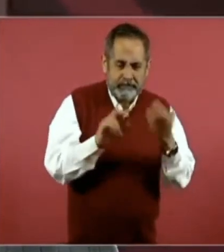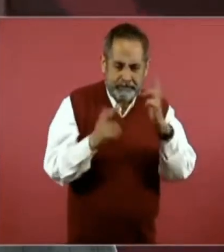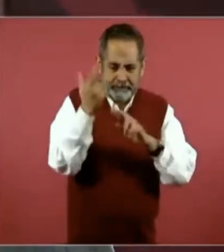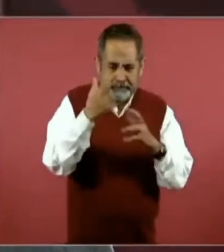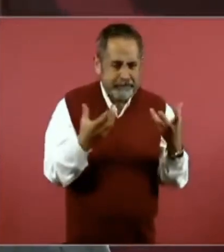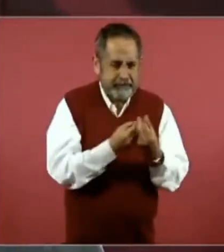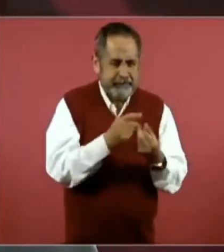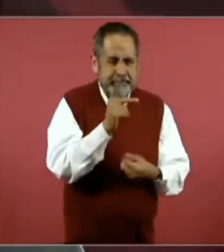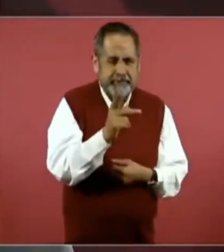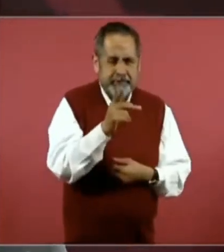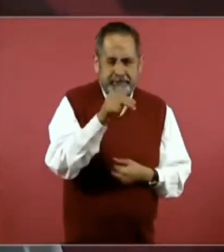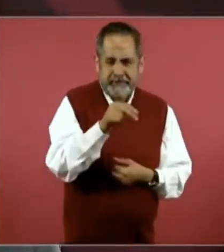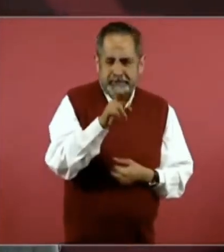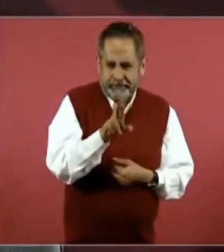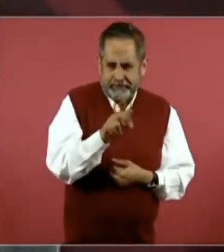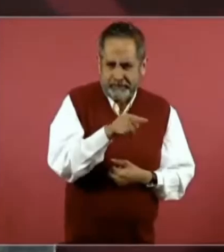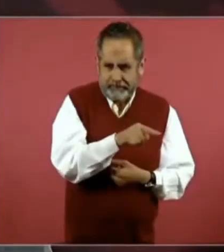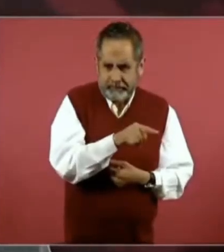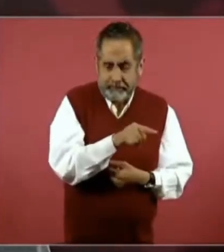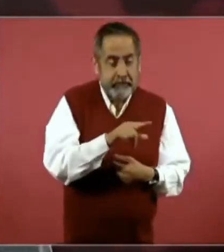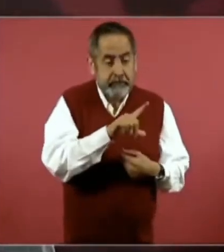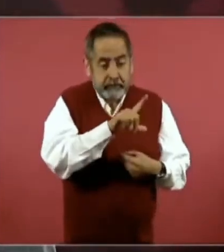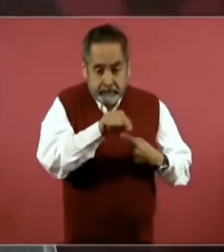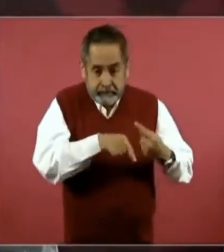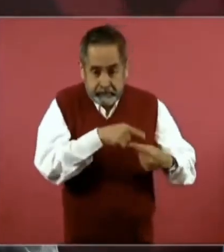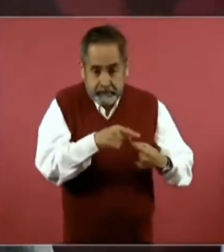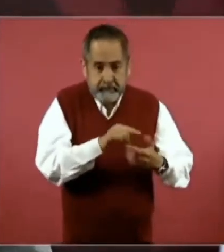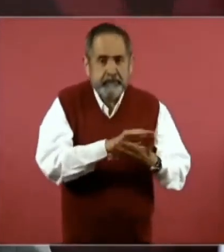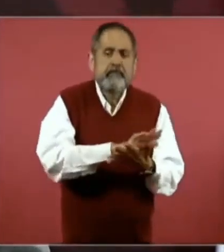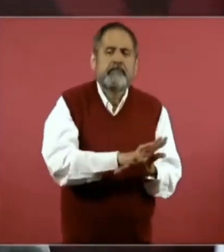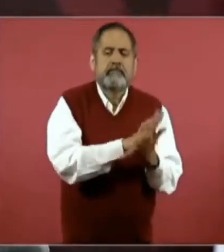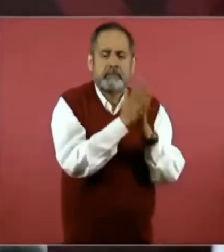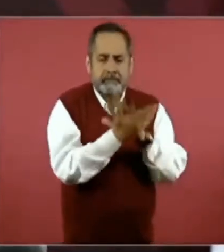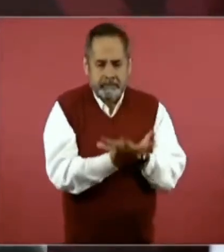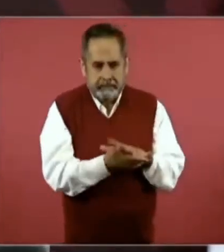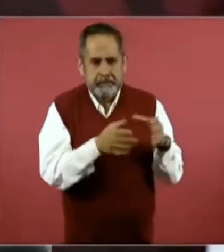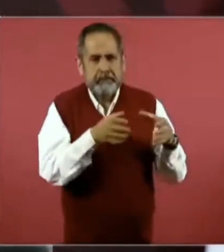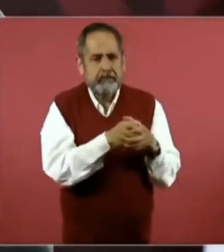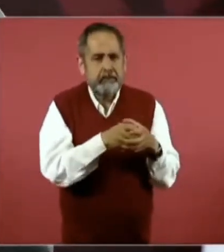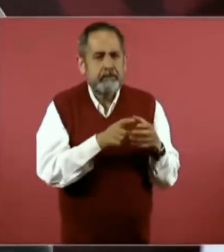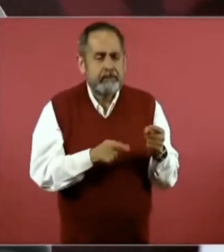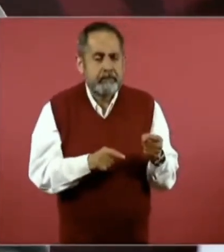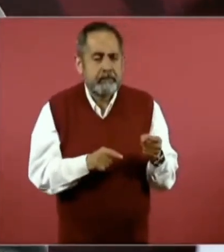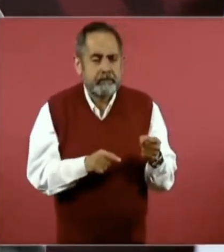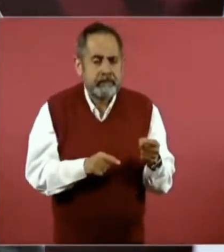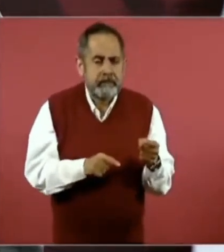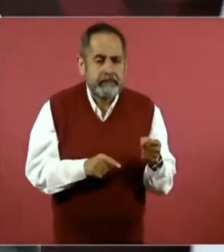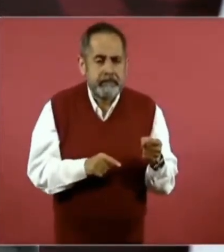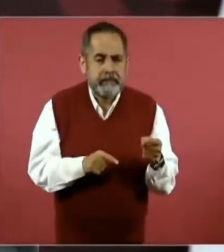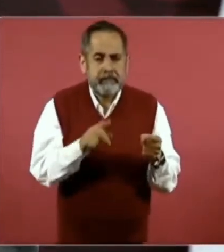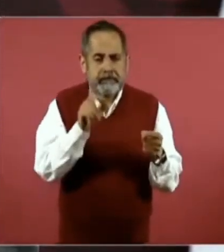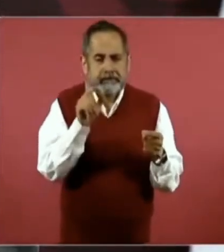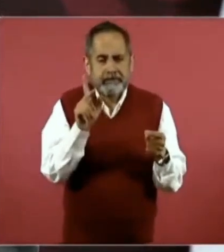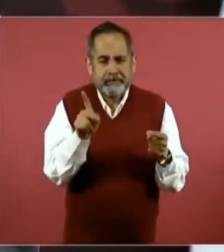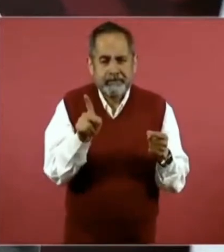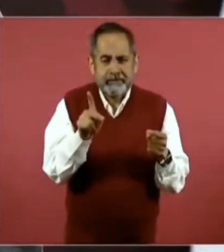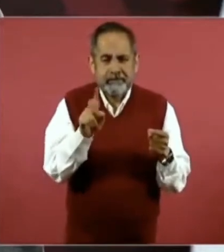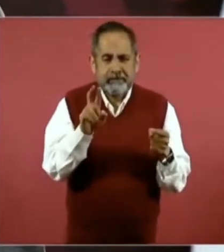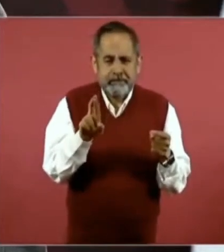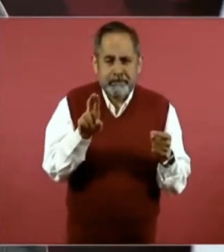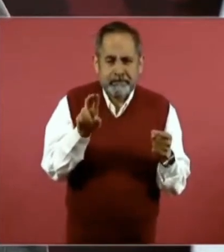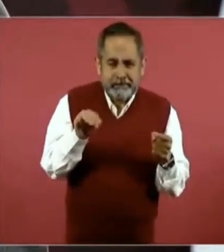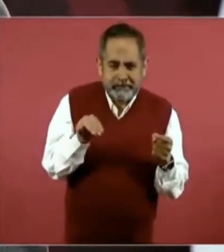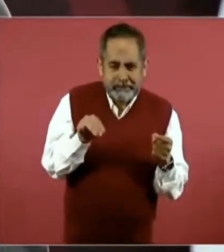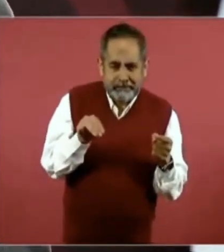Y luego ese partido se transforma y se convierte en Partido de la Revolución